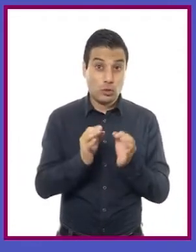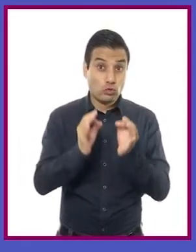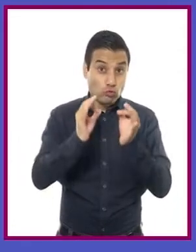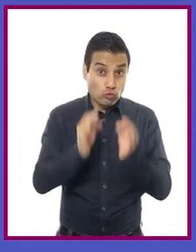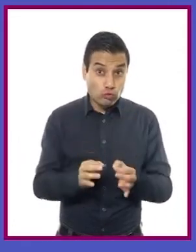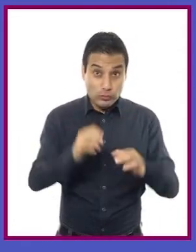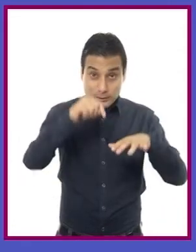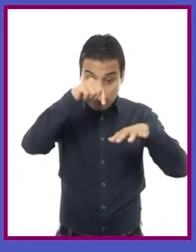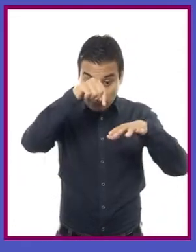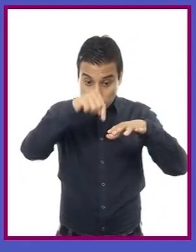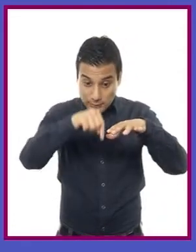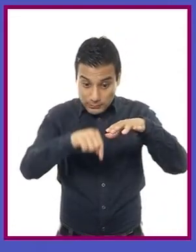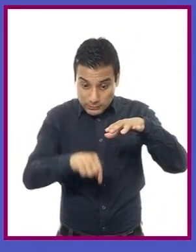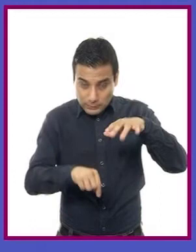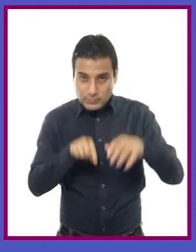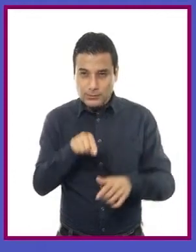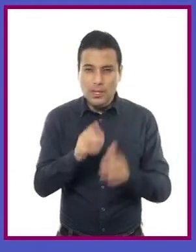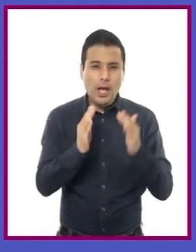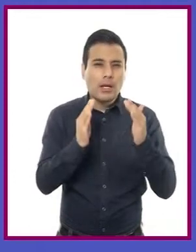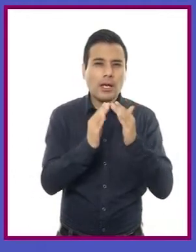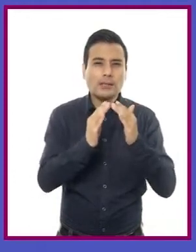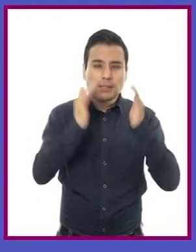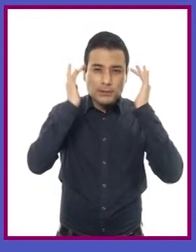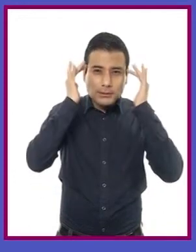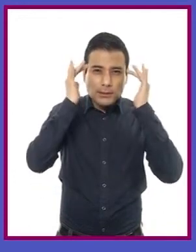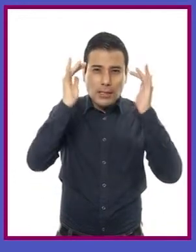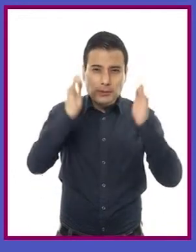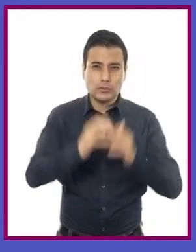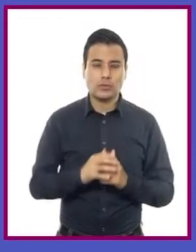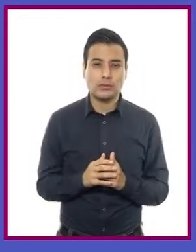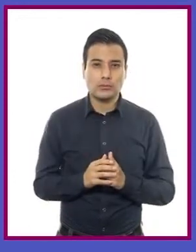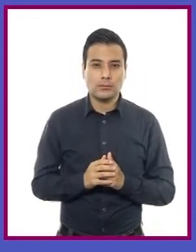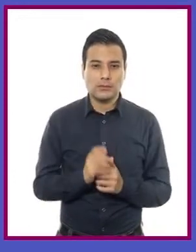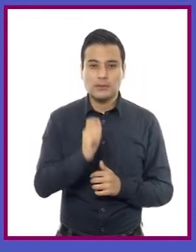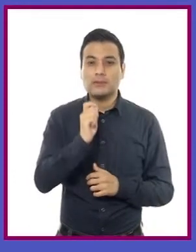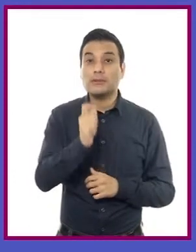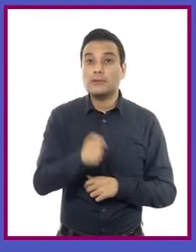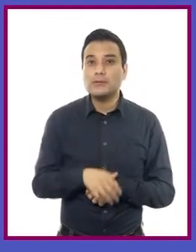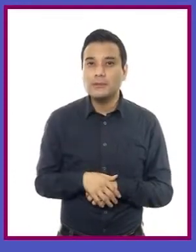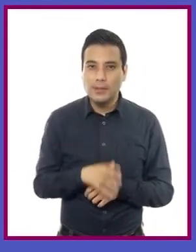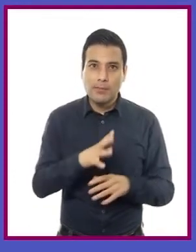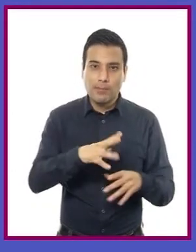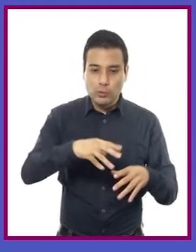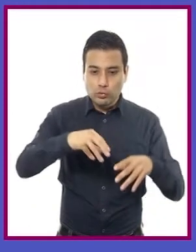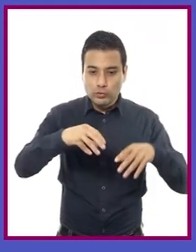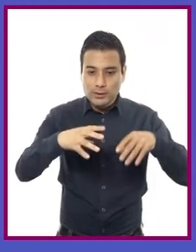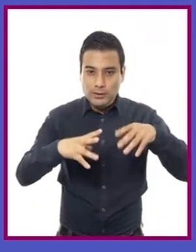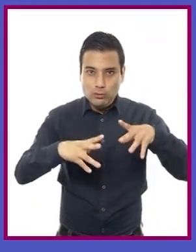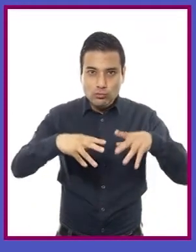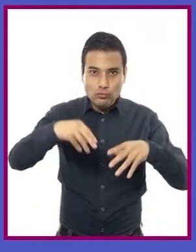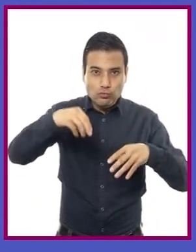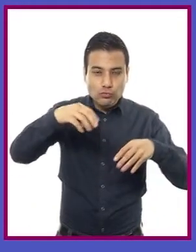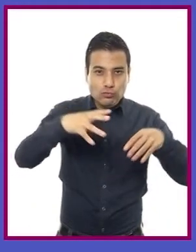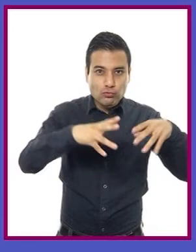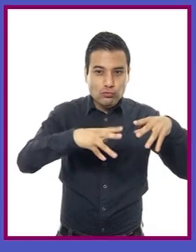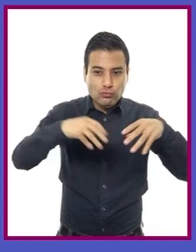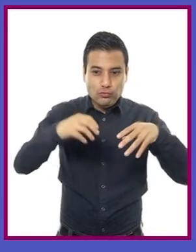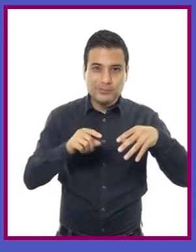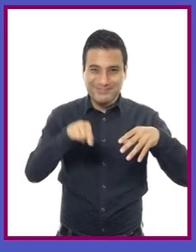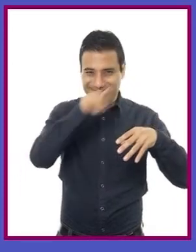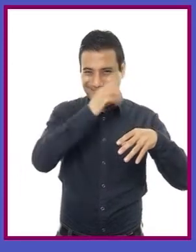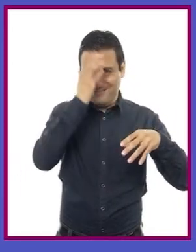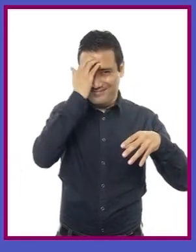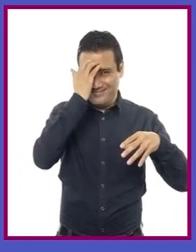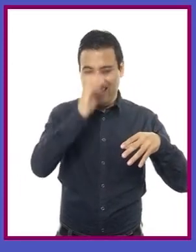del mar, en el santuario de las caracolas, menciona explícitamente a la medusa. Sabemos que las